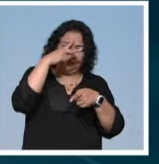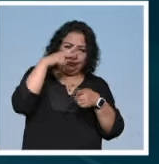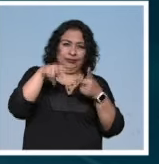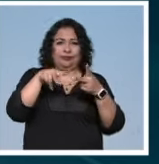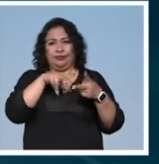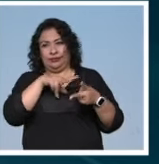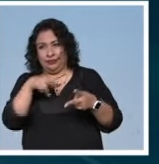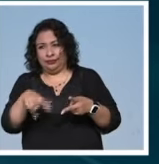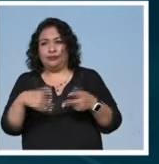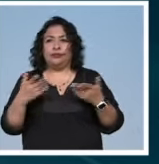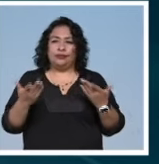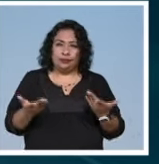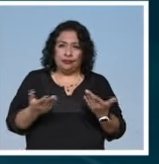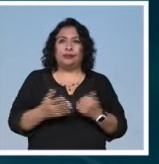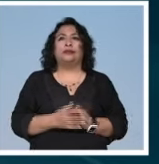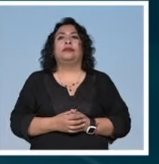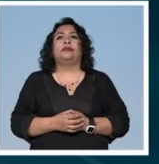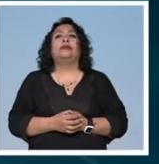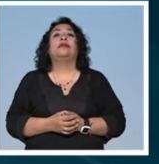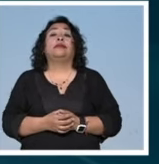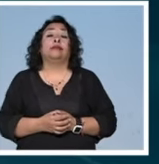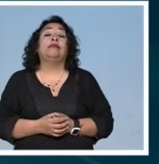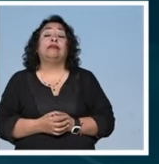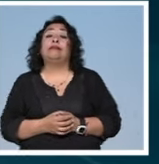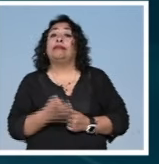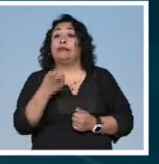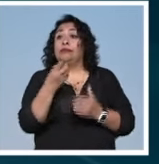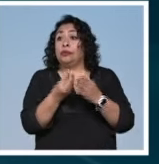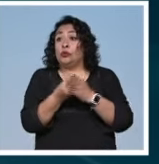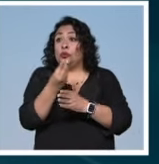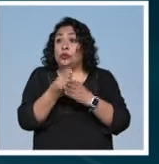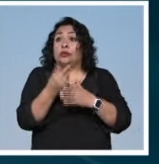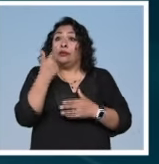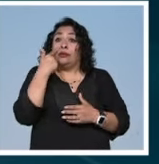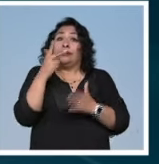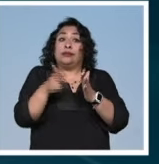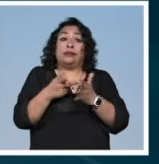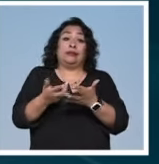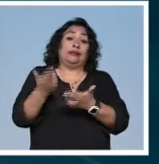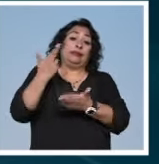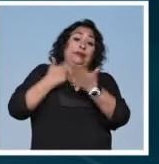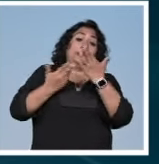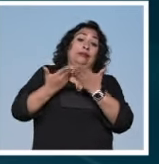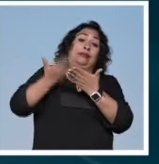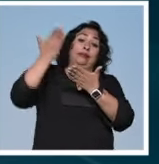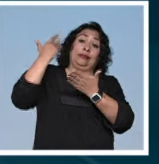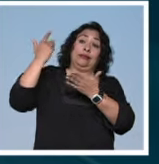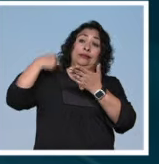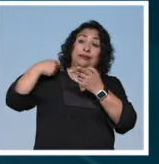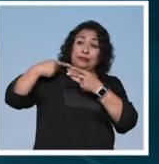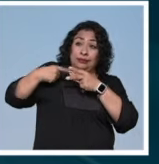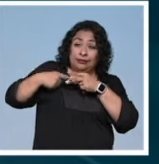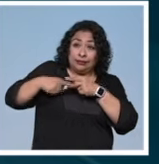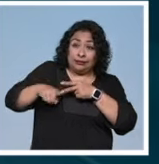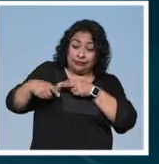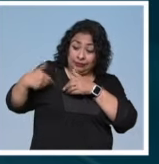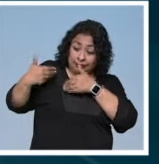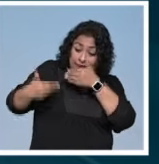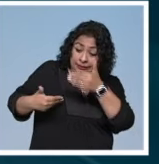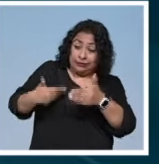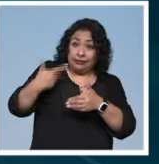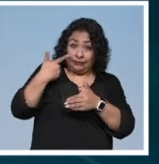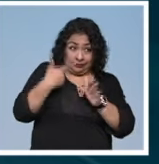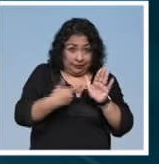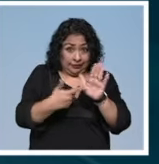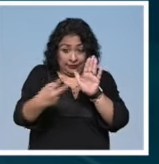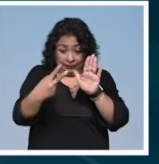Pues resulta que es muy refrescante regresar a las raíces, a los orígenes y mostrar